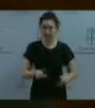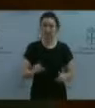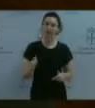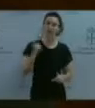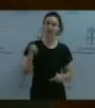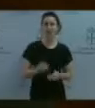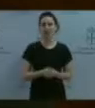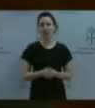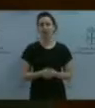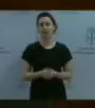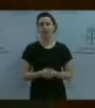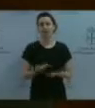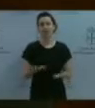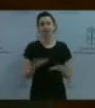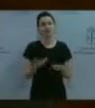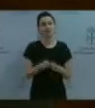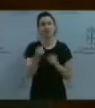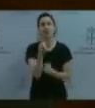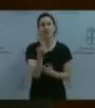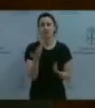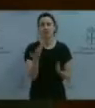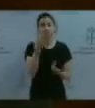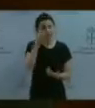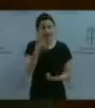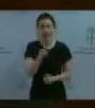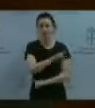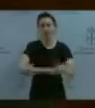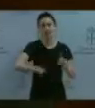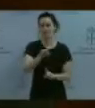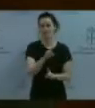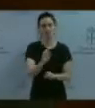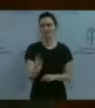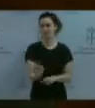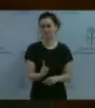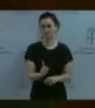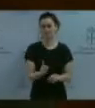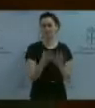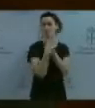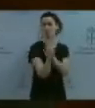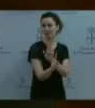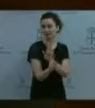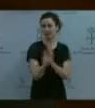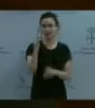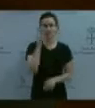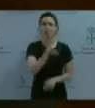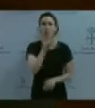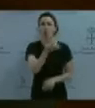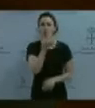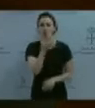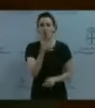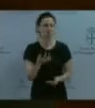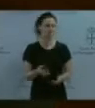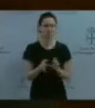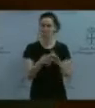No parece que el verdadero problema es que la gente no entienda un discurso dado en asturiano. Yo creo que